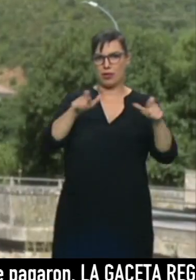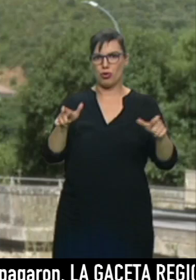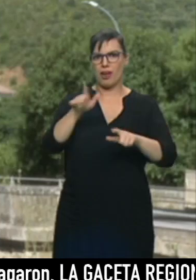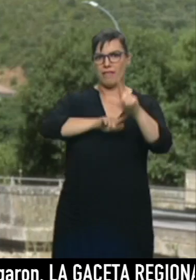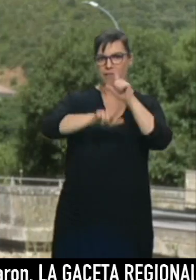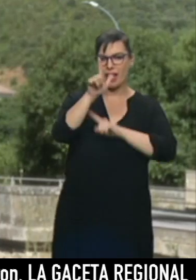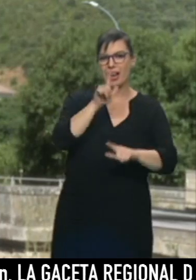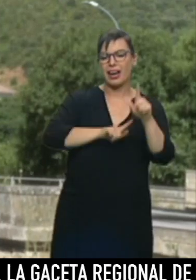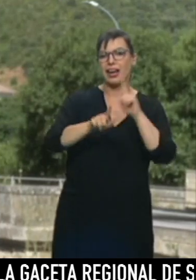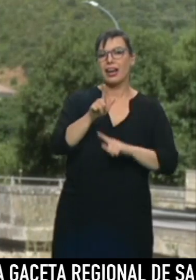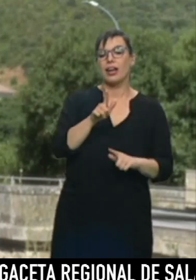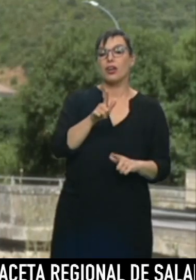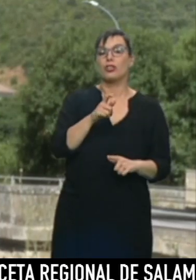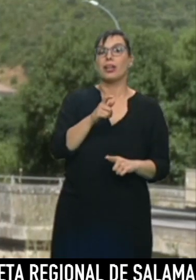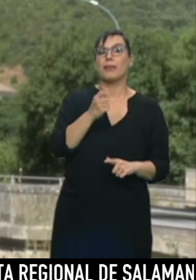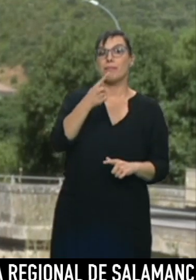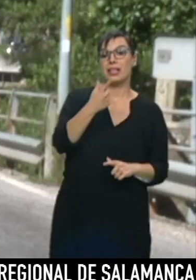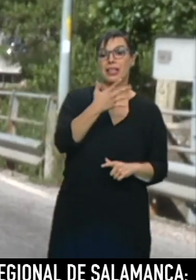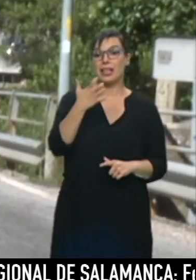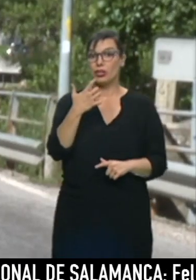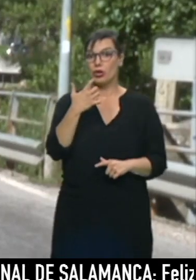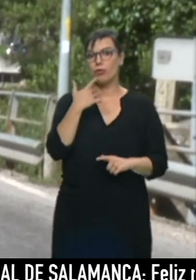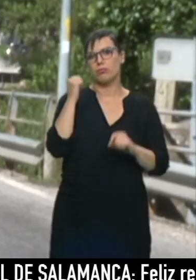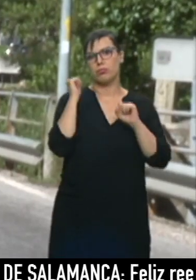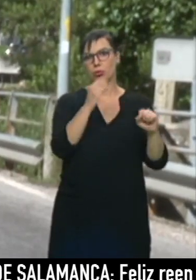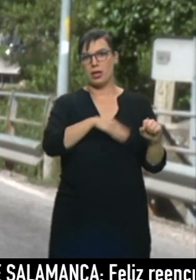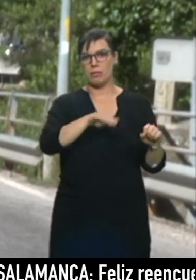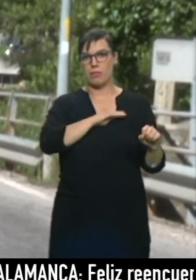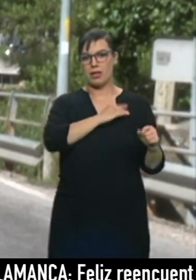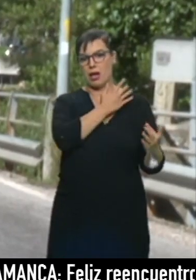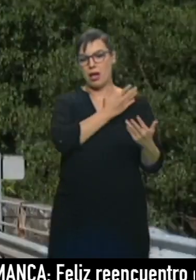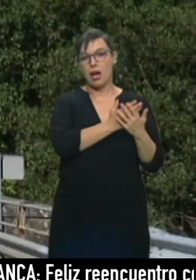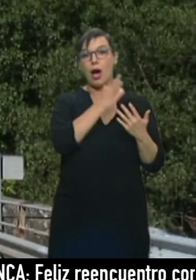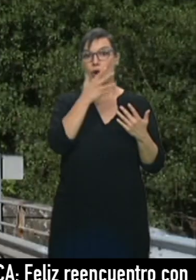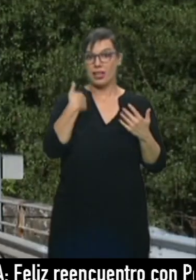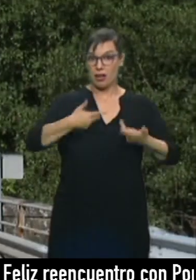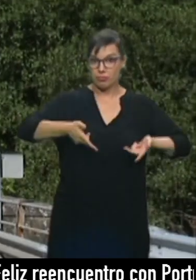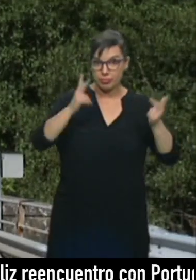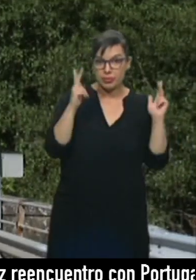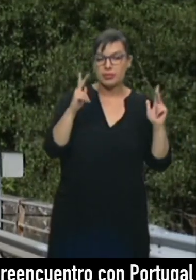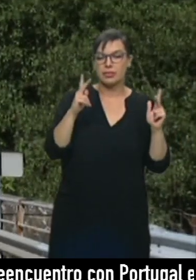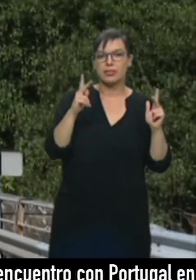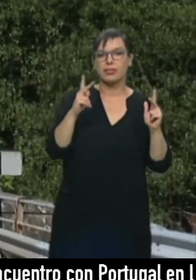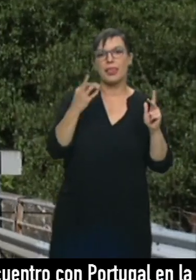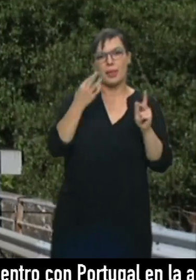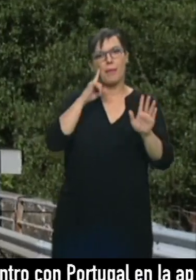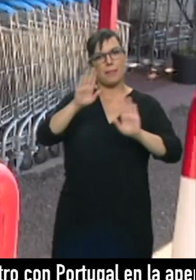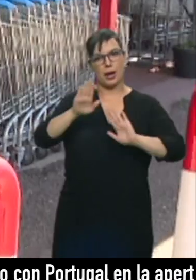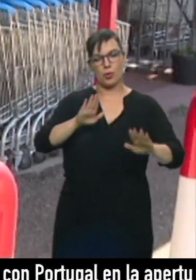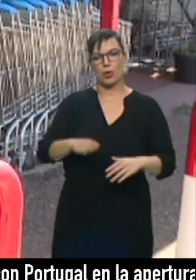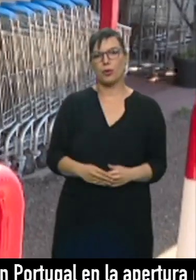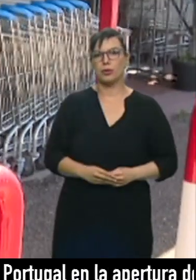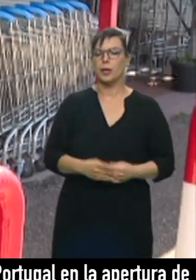De hecho, a casi 1.500 se les denegó la entrada a España. Pero ahora, que ya se puede pasar de la raya, hay que hacerlo con precaución.